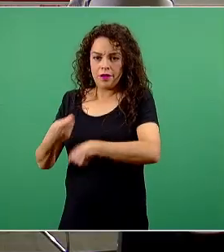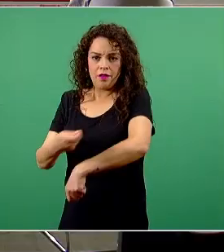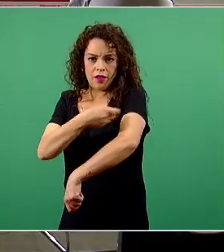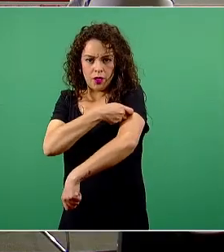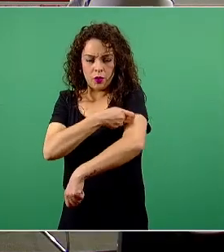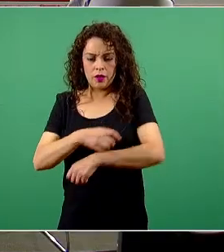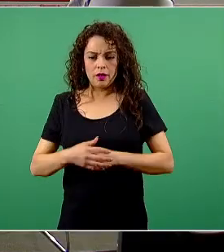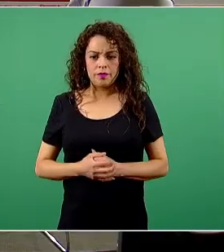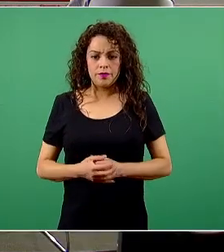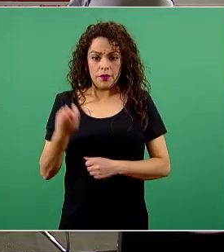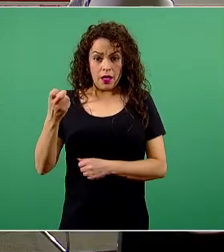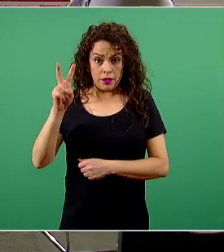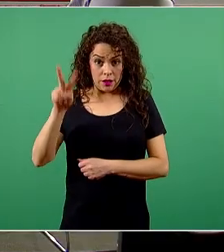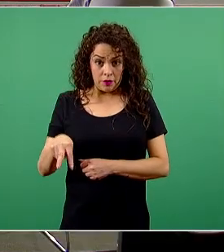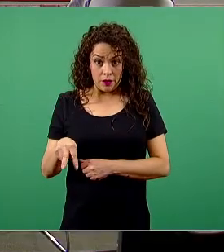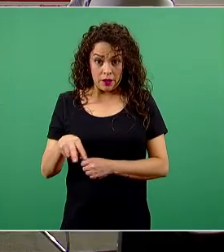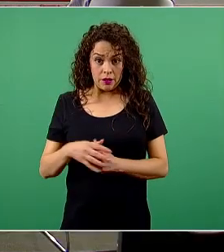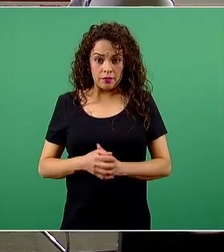que lo habían…